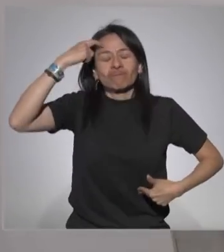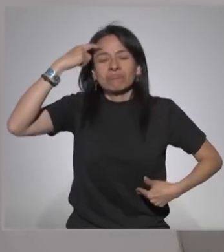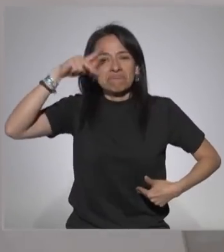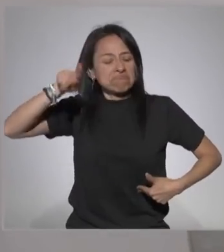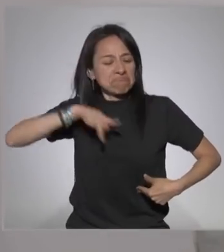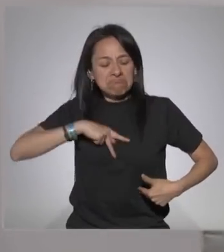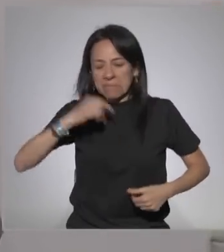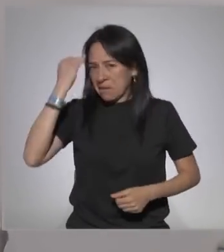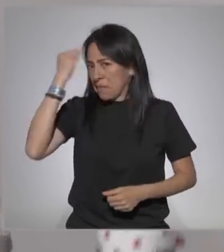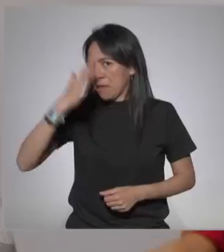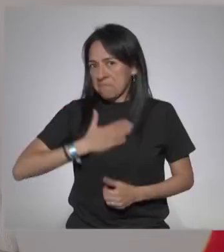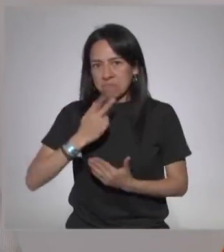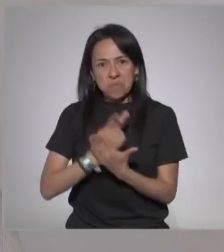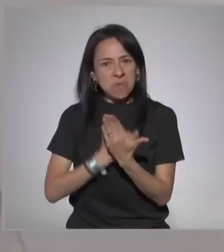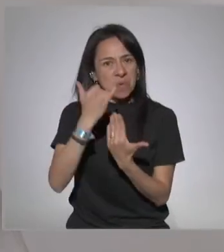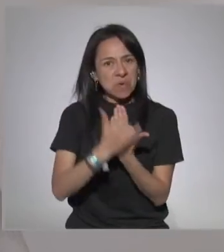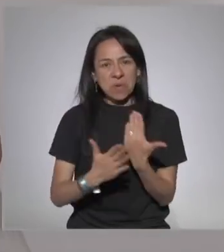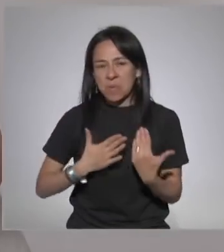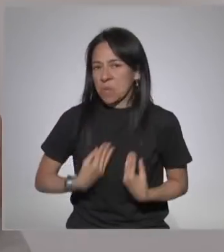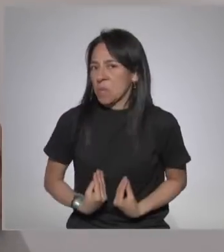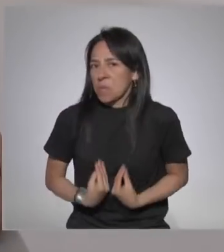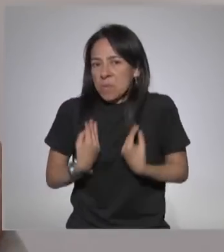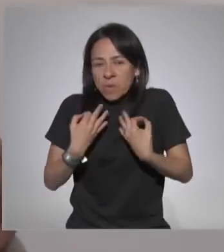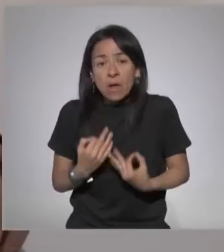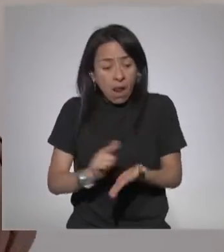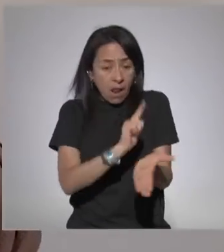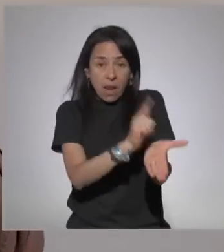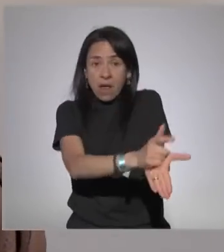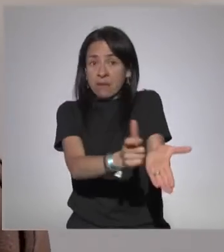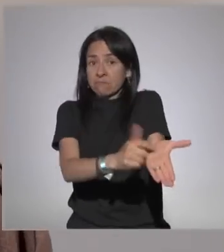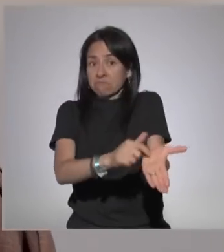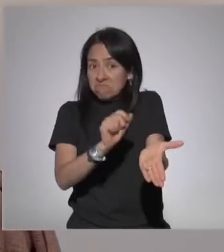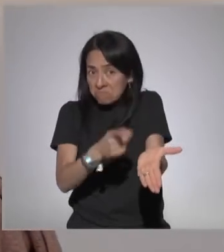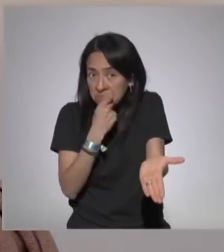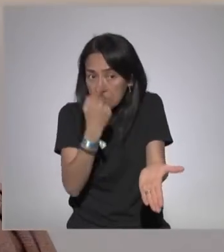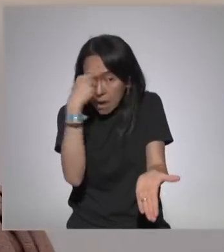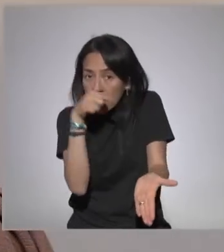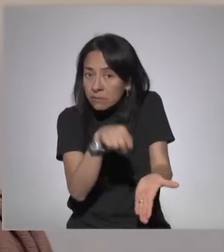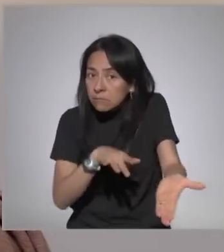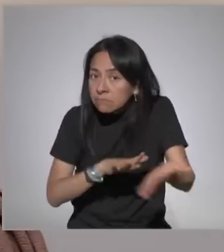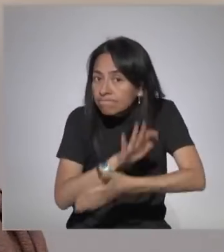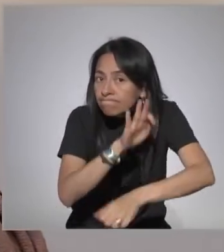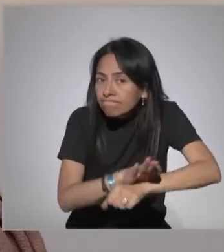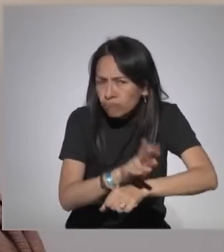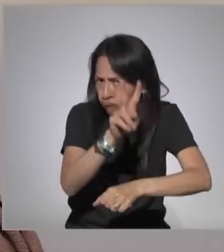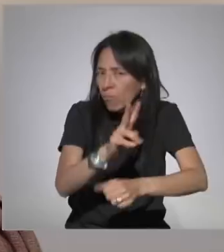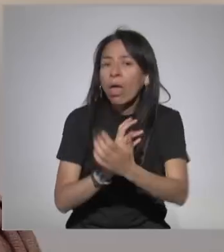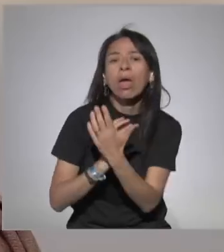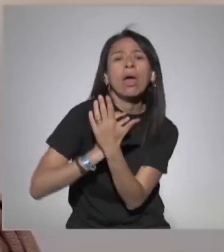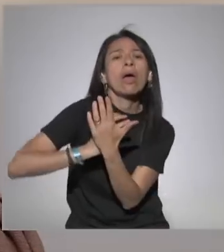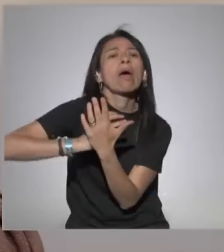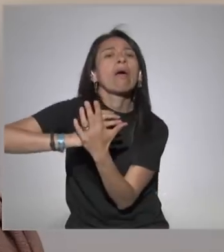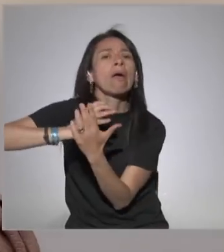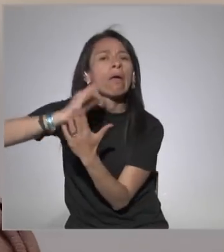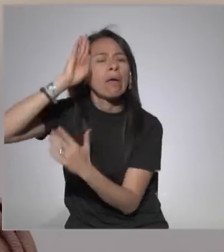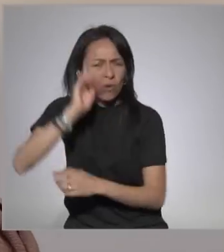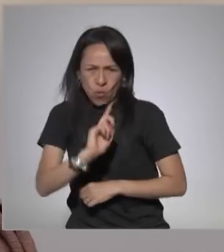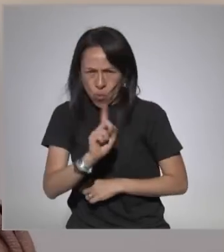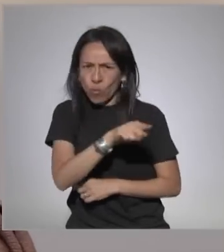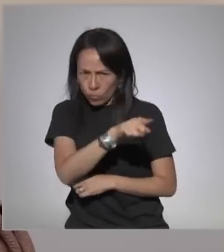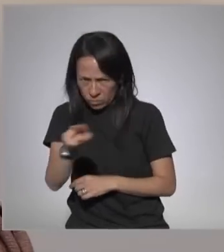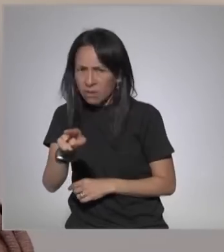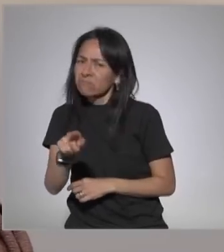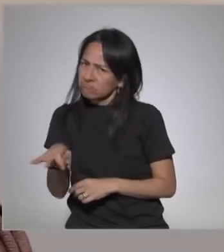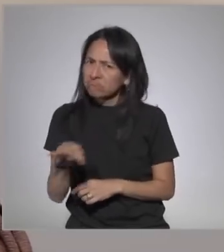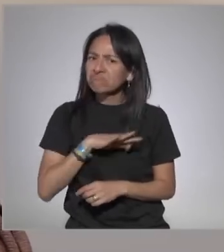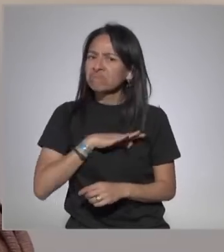vida es un derecho humano, está protegido por la ley y sin exagerar, claro que pueden ir al DIF y hablar de este aspecto, ¿no?